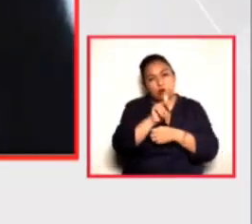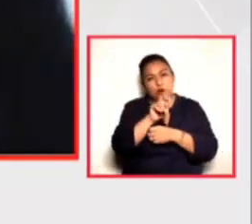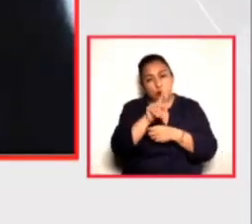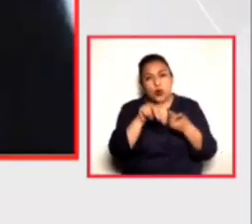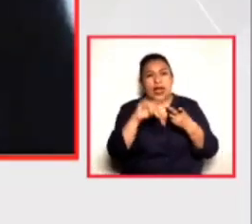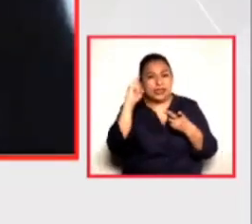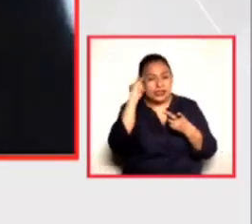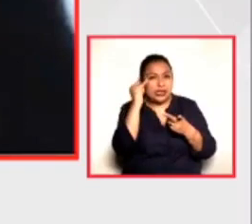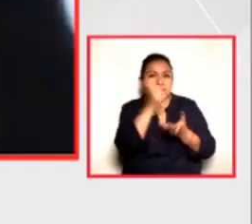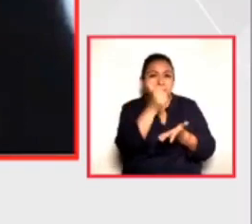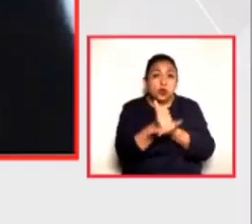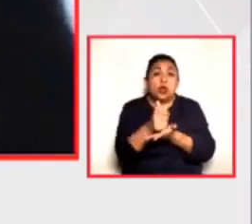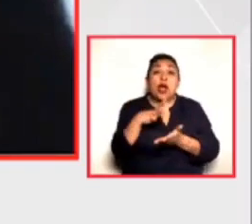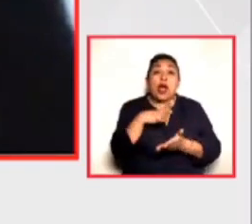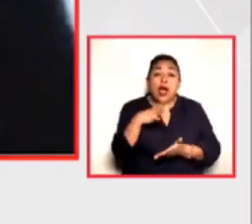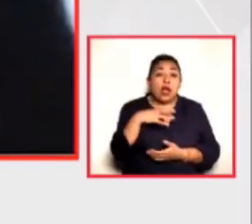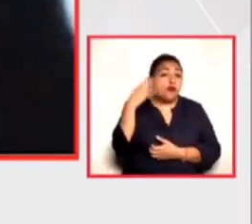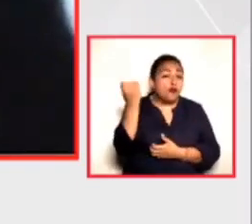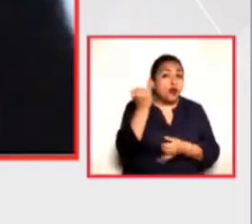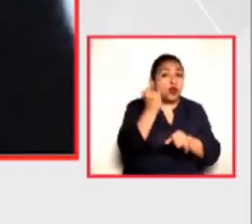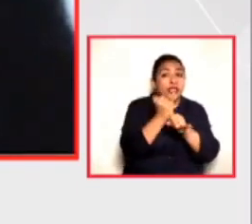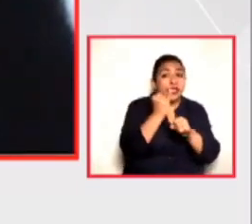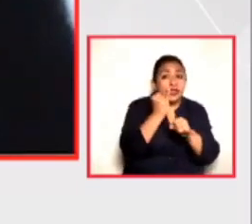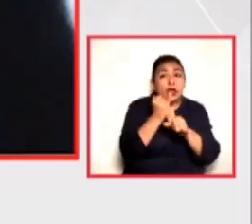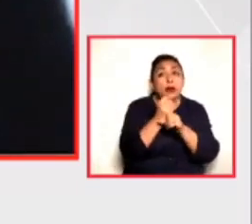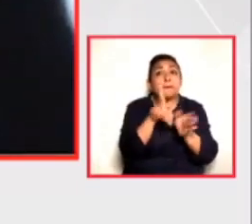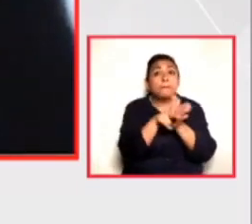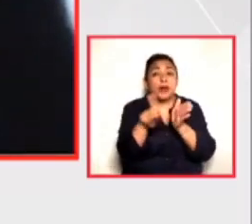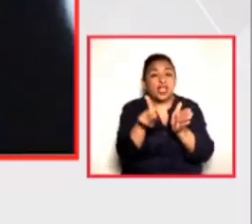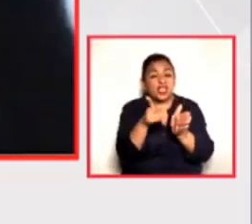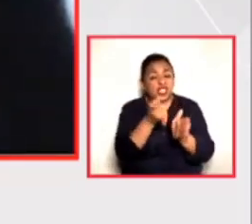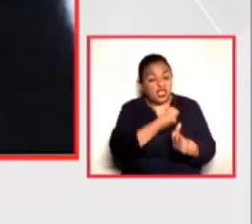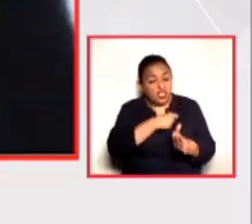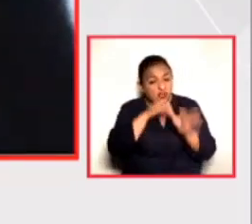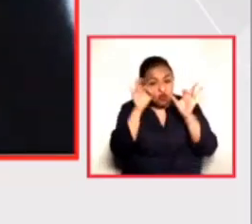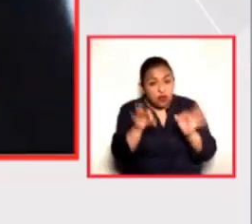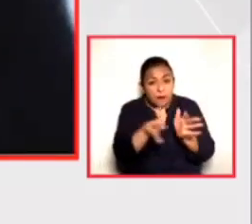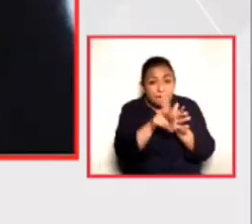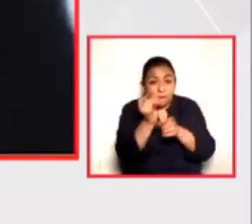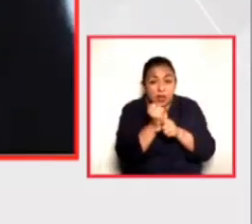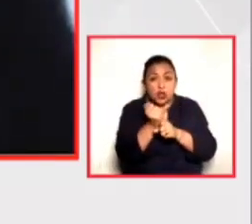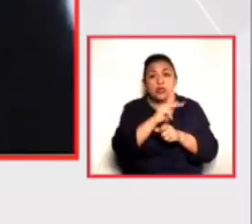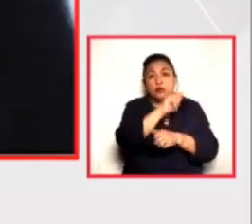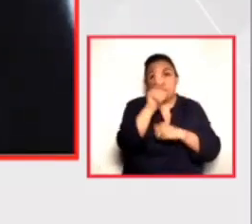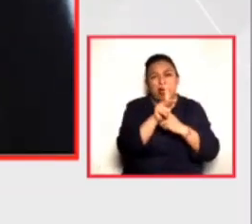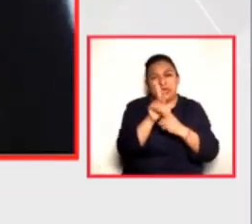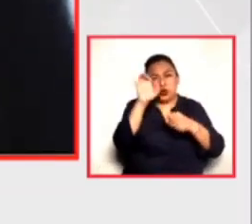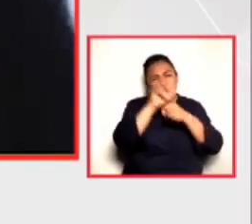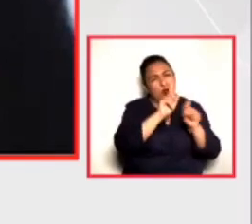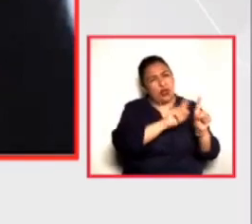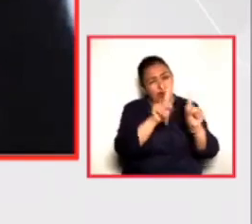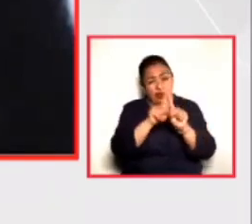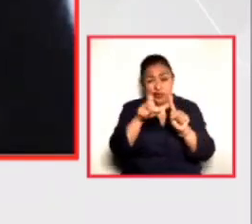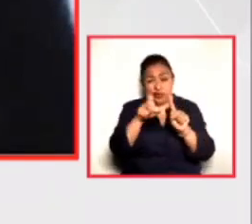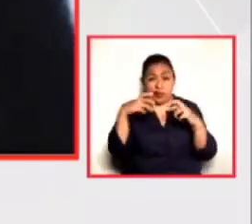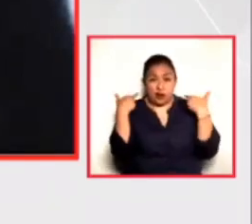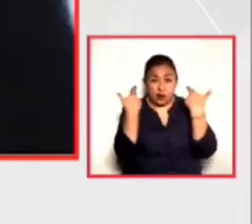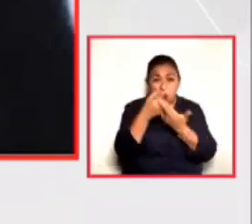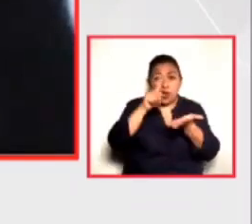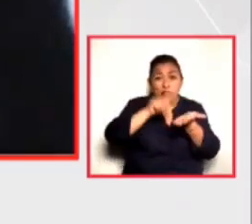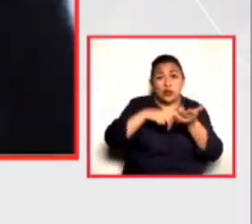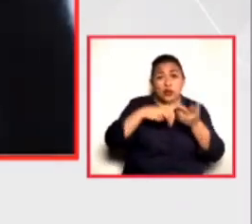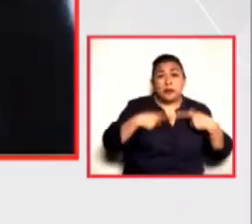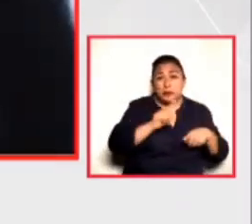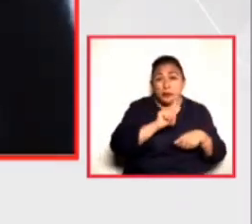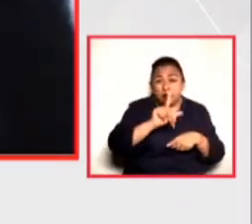virtual Prácticas Sanas del Periodismo en un País Pluricultural. Es un encuentro en el que varios especialistas en el tema hablaron sobre